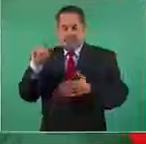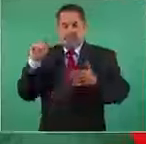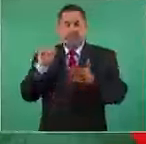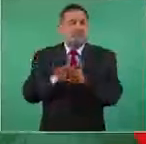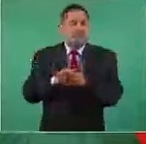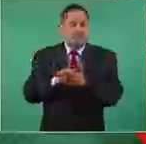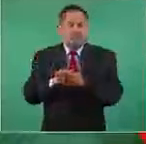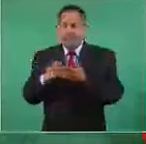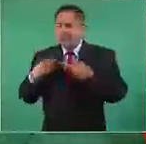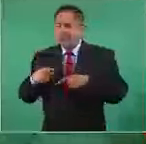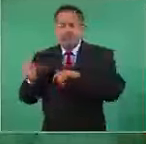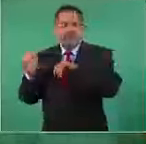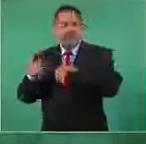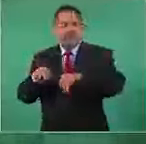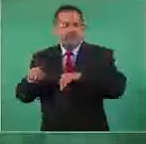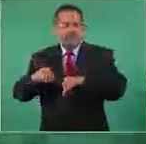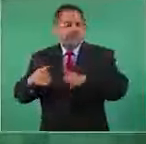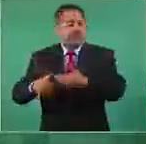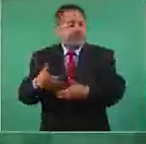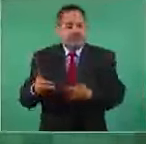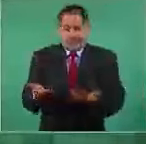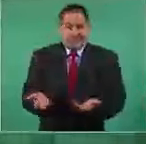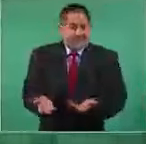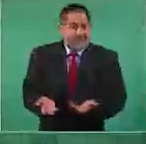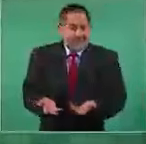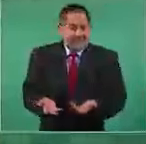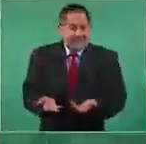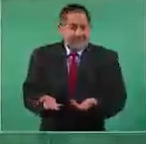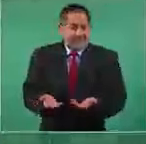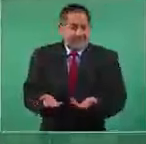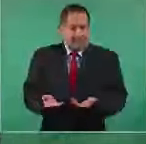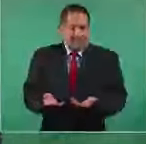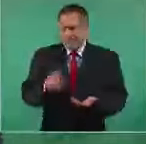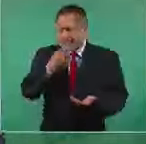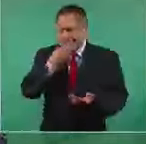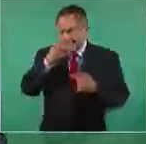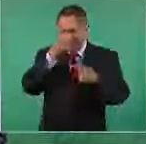empleos. Pero en 6 meses.